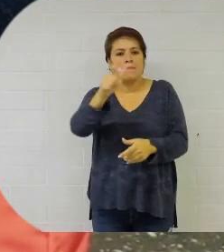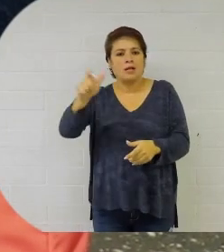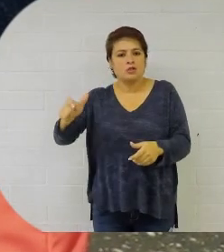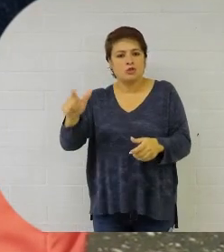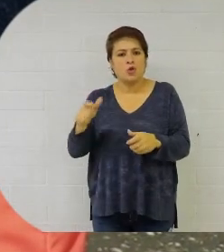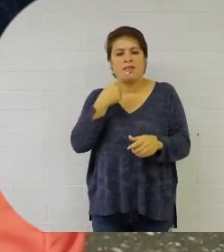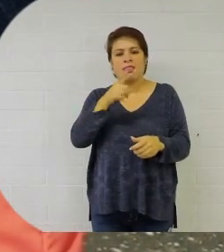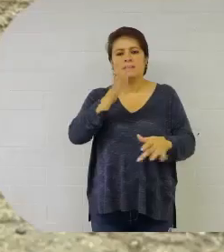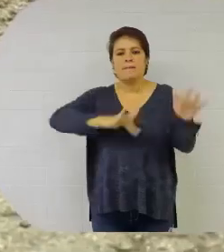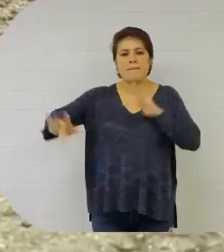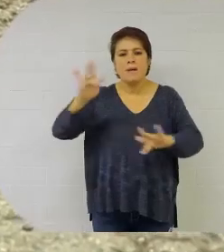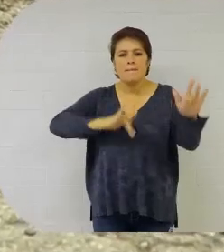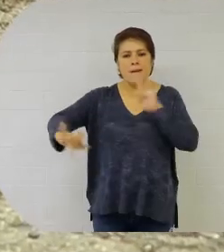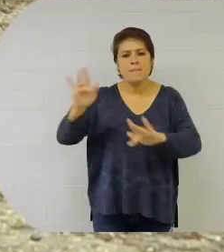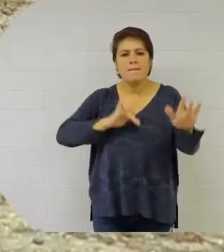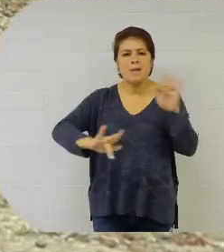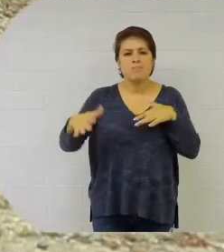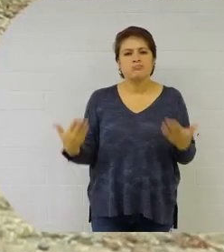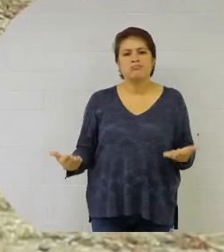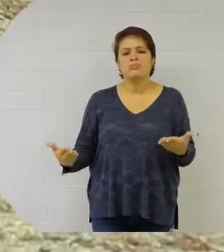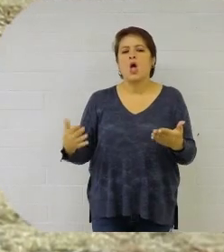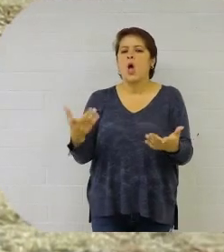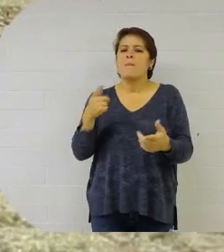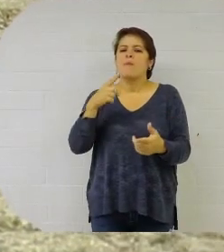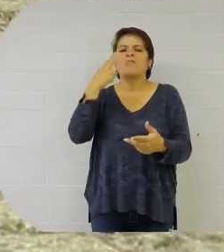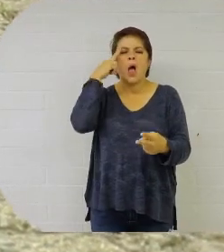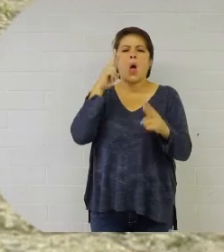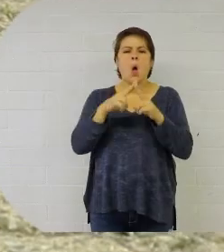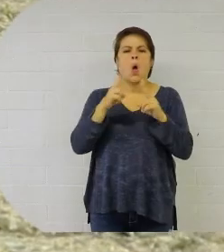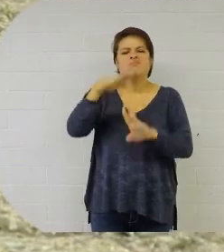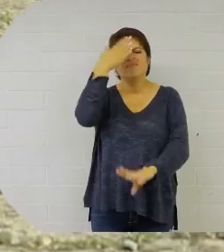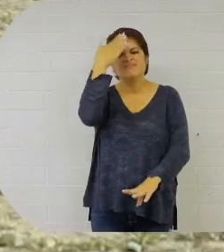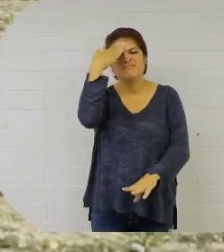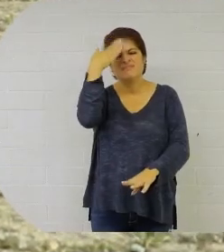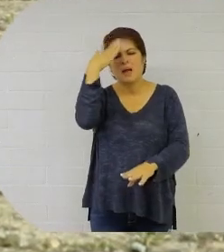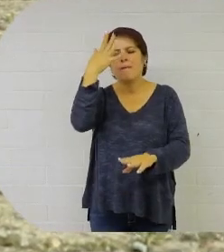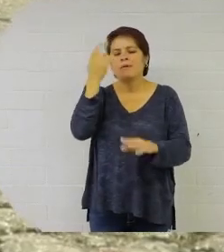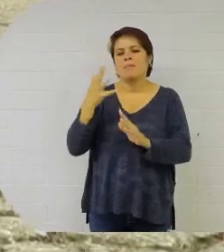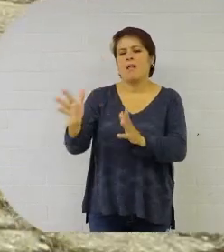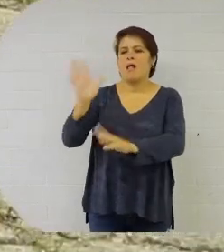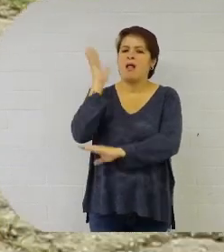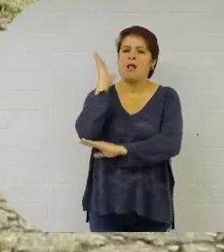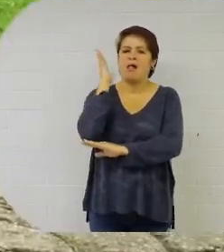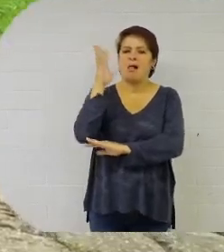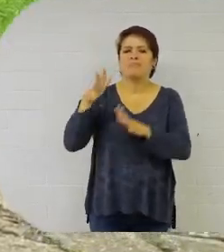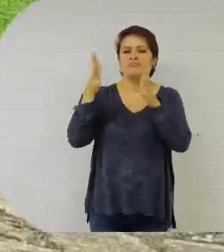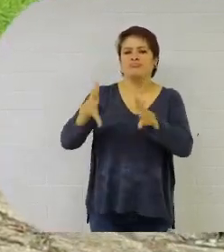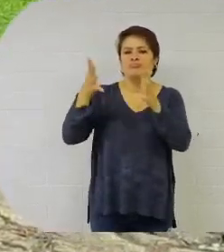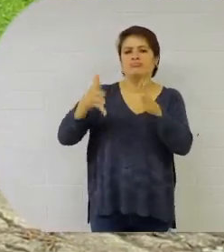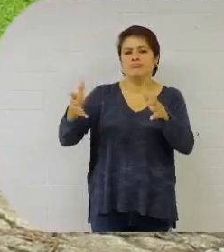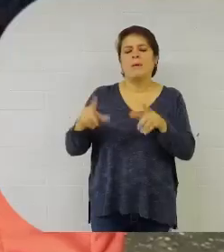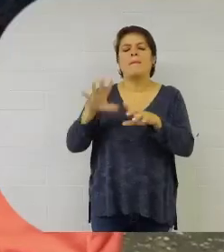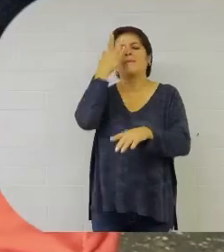las personas que entregan el reciclaje. Ser corporado adquiere uno conocimientos porque a uno le brindan